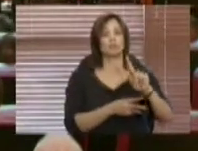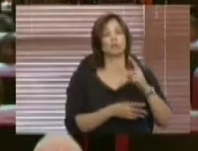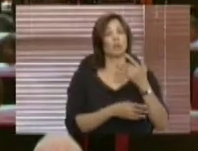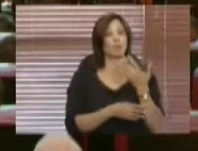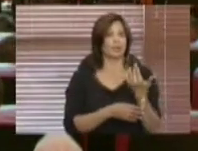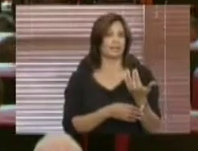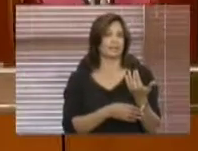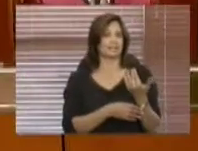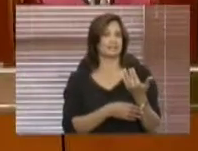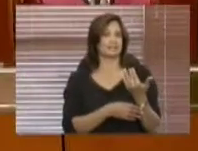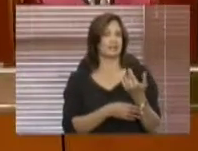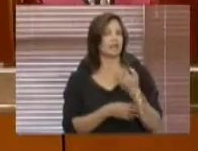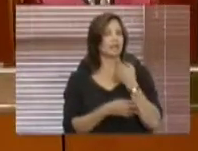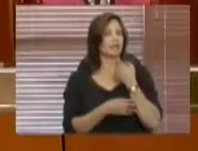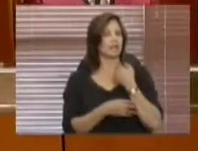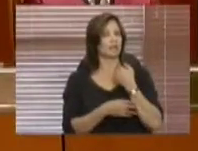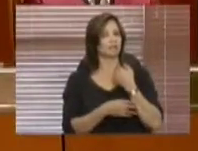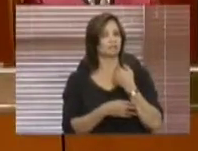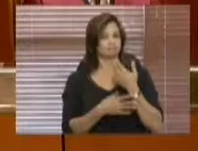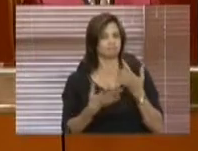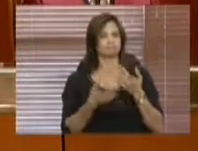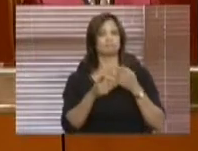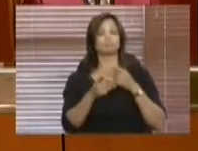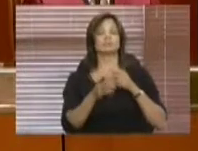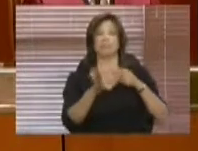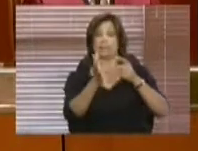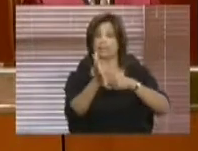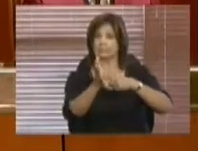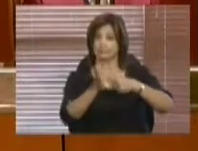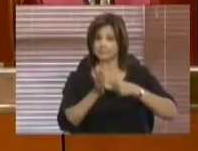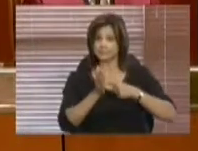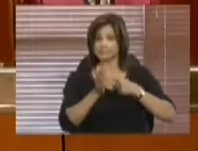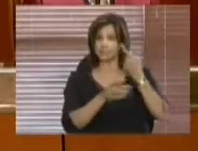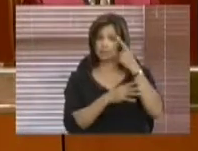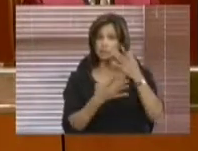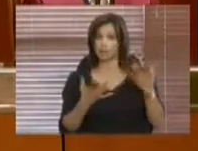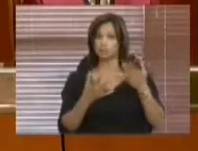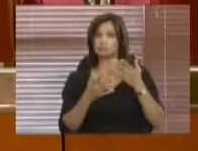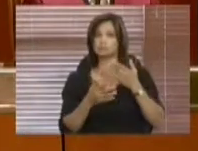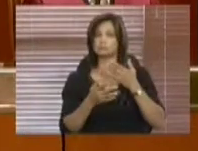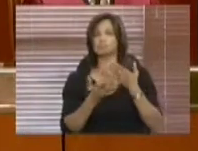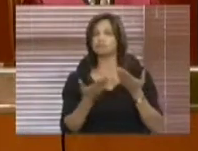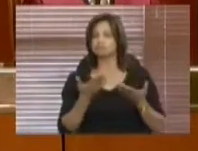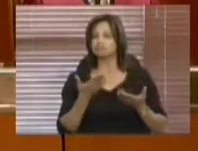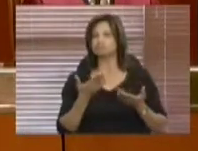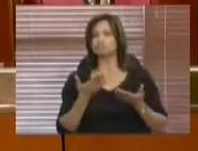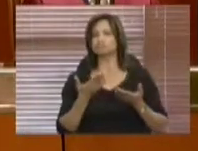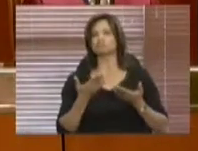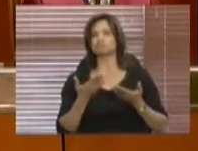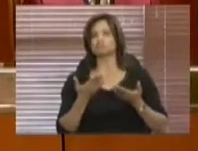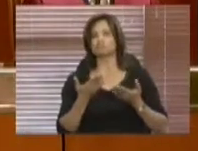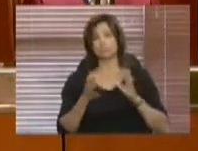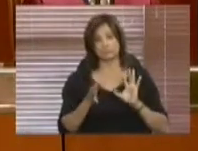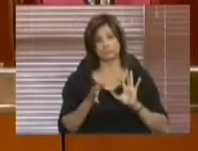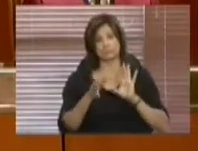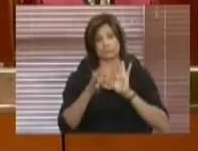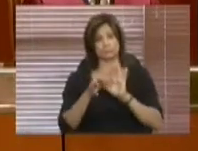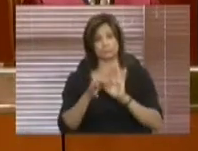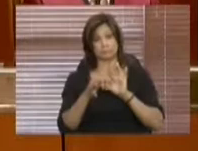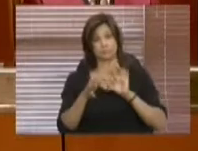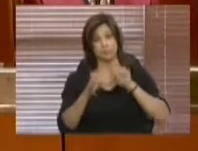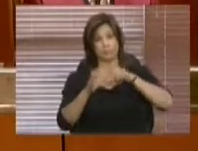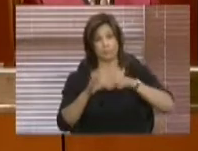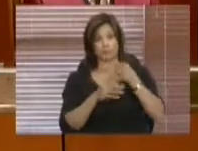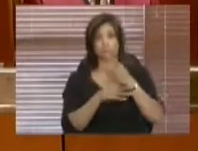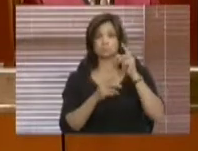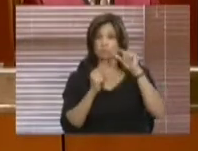531-15 sostuvimos que la exigencia de un mayor grado de vinculación